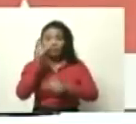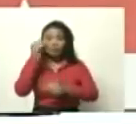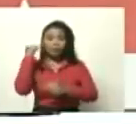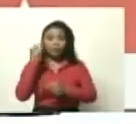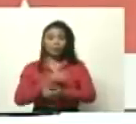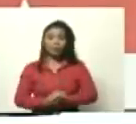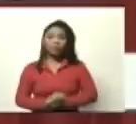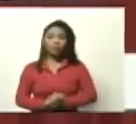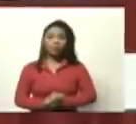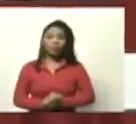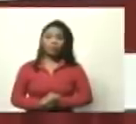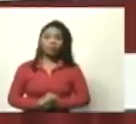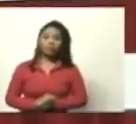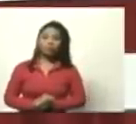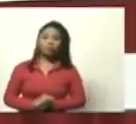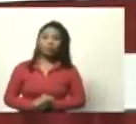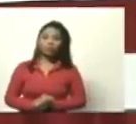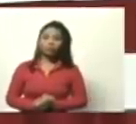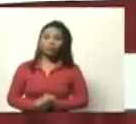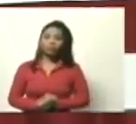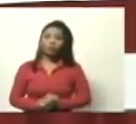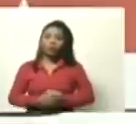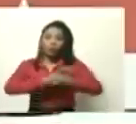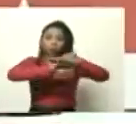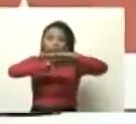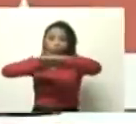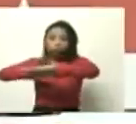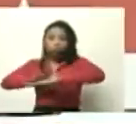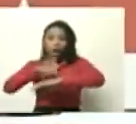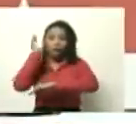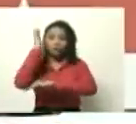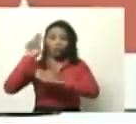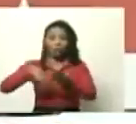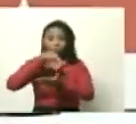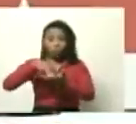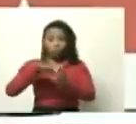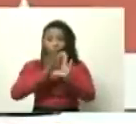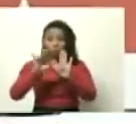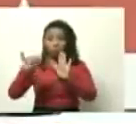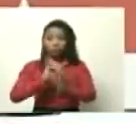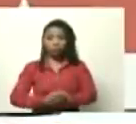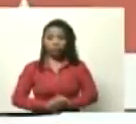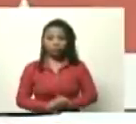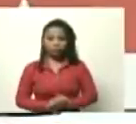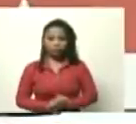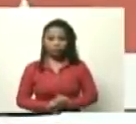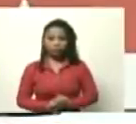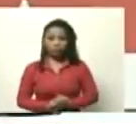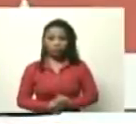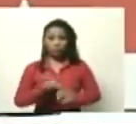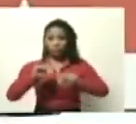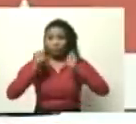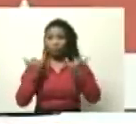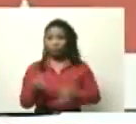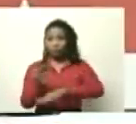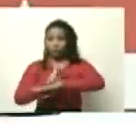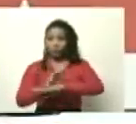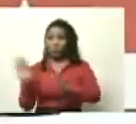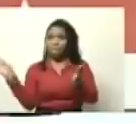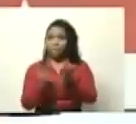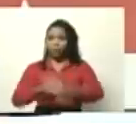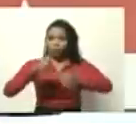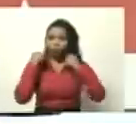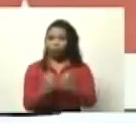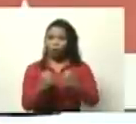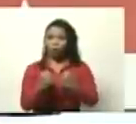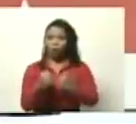trabajadoras, y convocó a la Asamblea Nacional Constituyente, que inmediatamente se impuso bajo